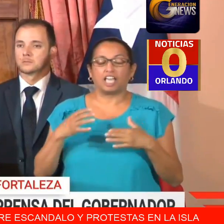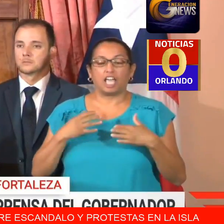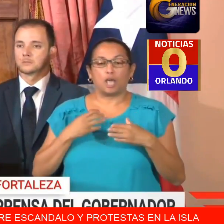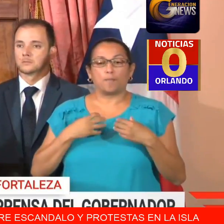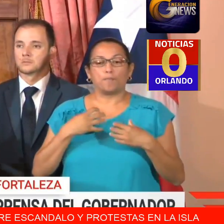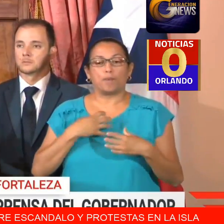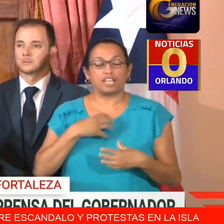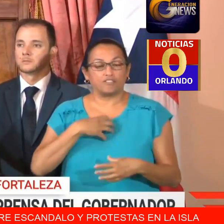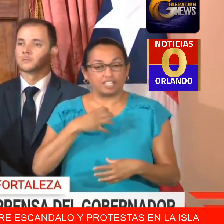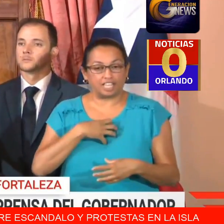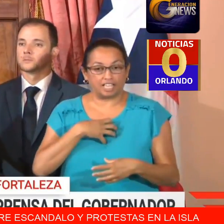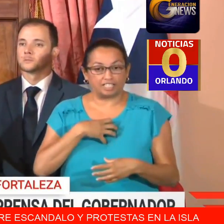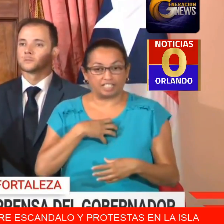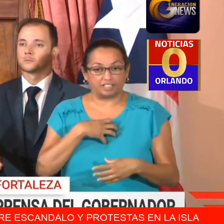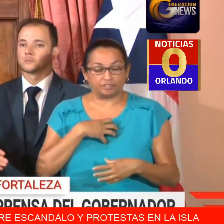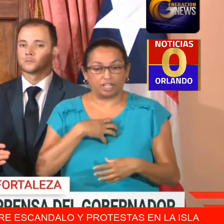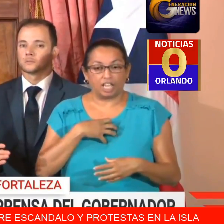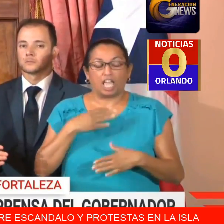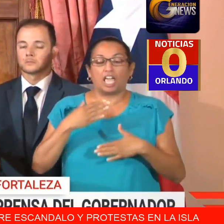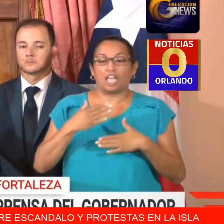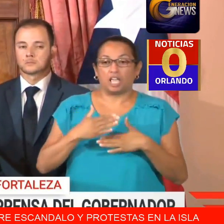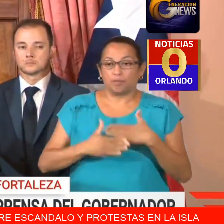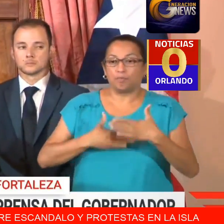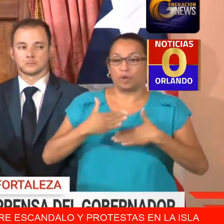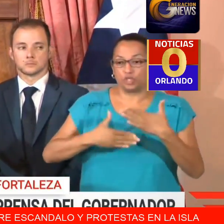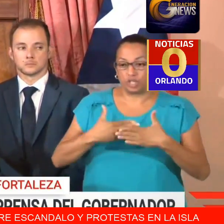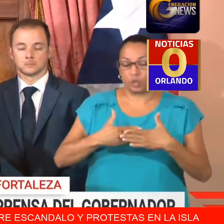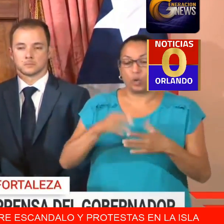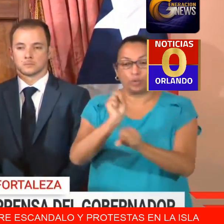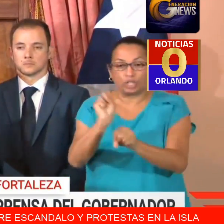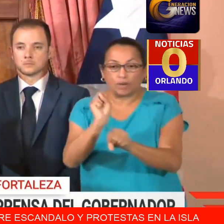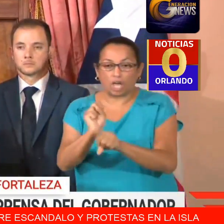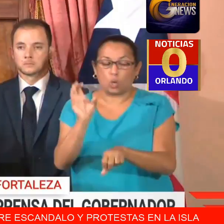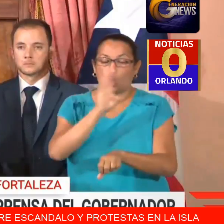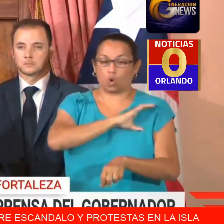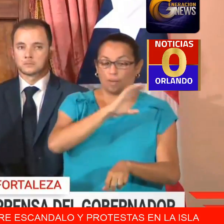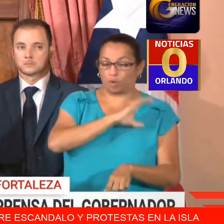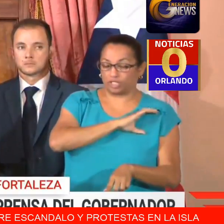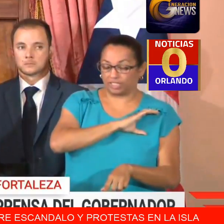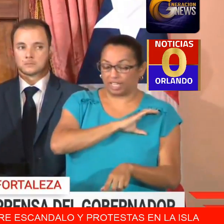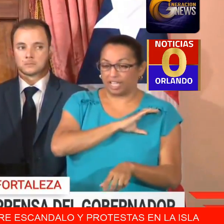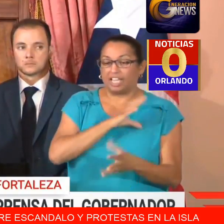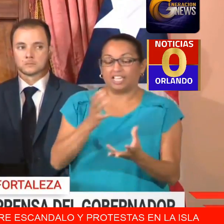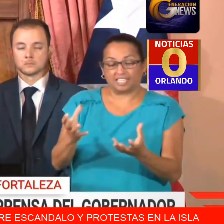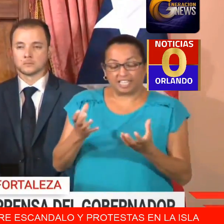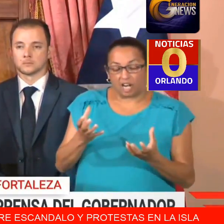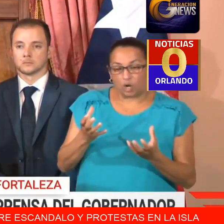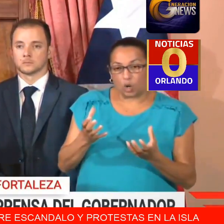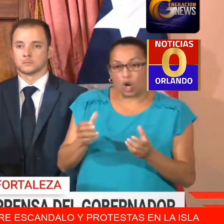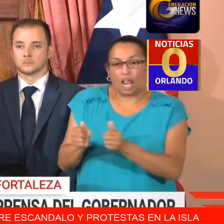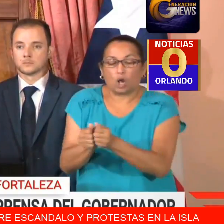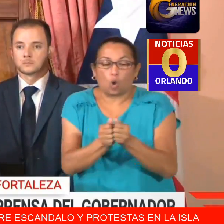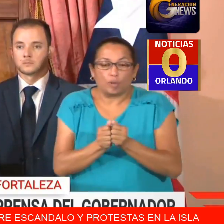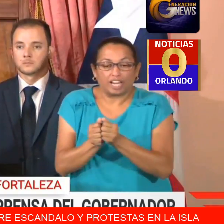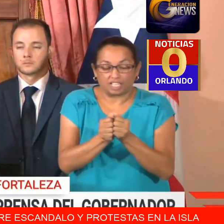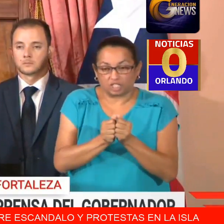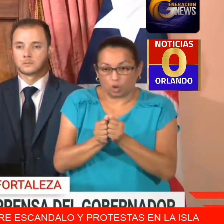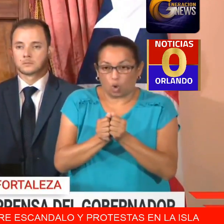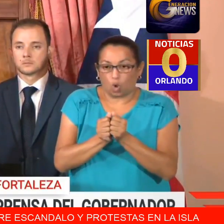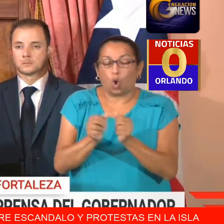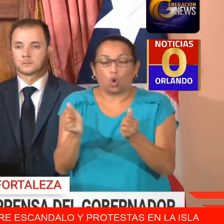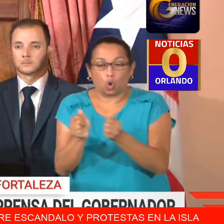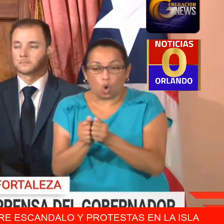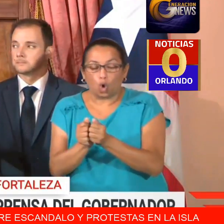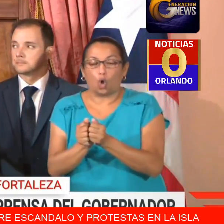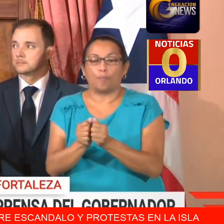atender esta situación también. Mi mensaje al pueblo de Puerto Rico es que haremos cambios, ¿verdad? O sea, eso